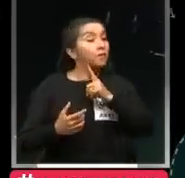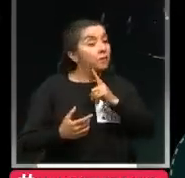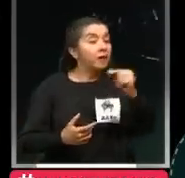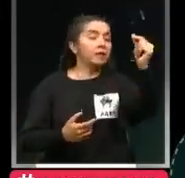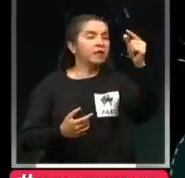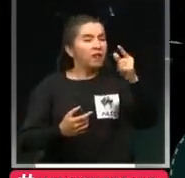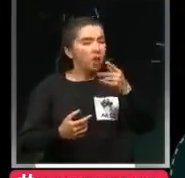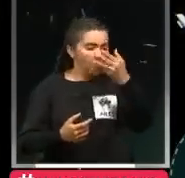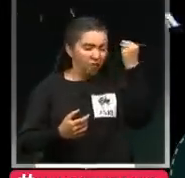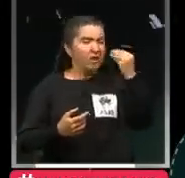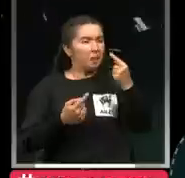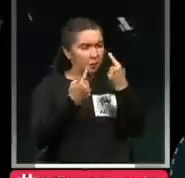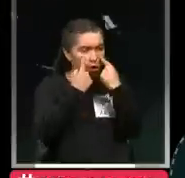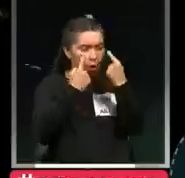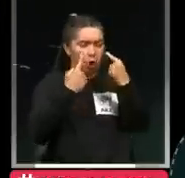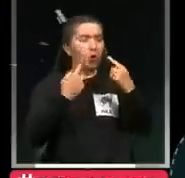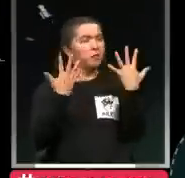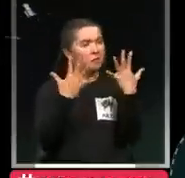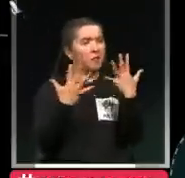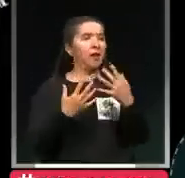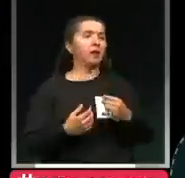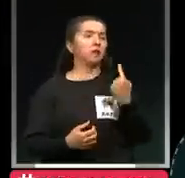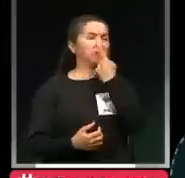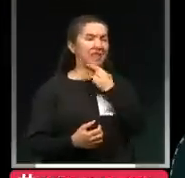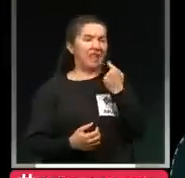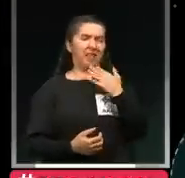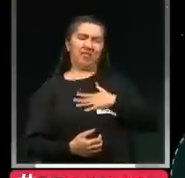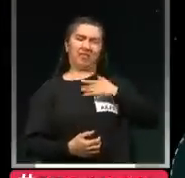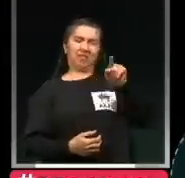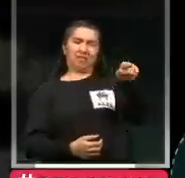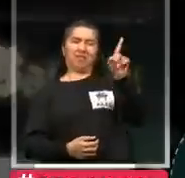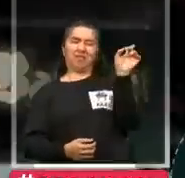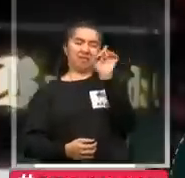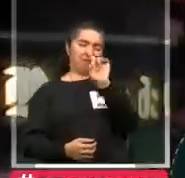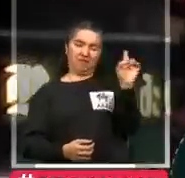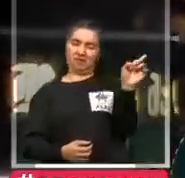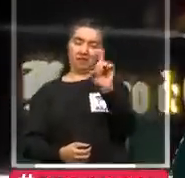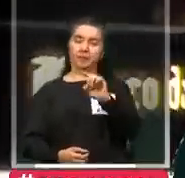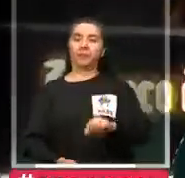Comprender. Vete, olvida mis ojos, mis manos, mis labios que no te